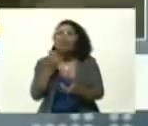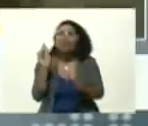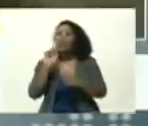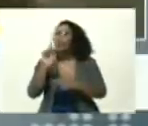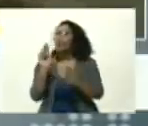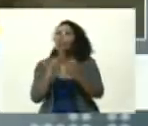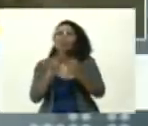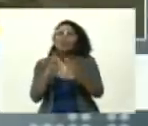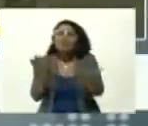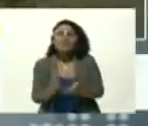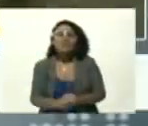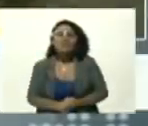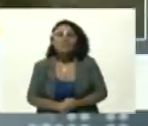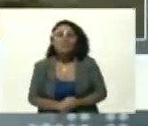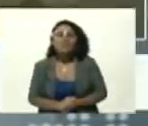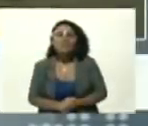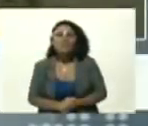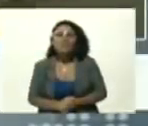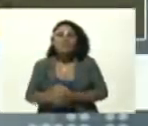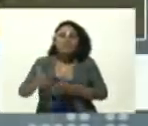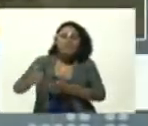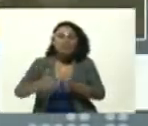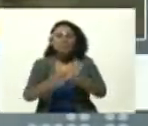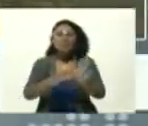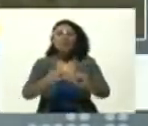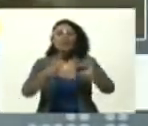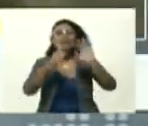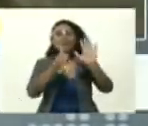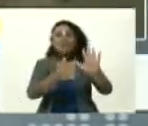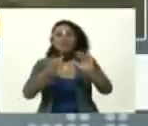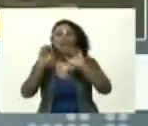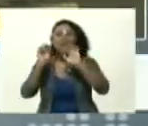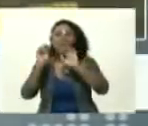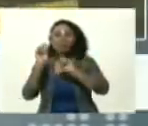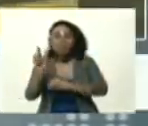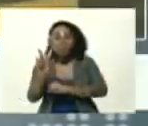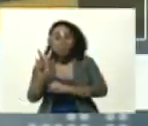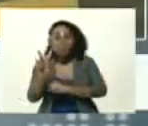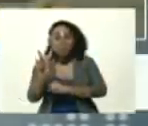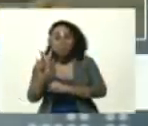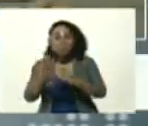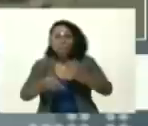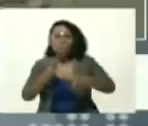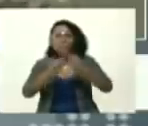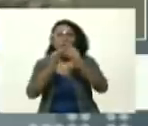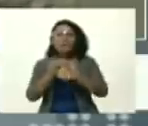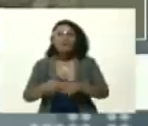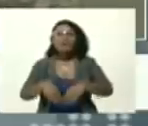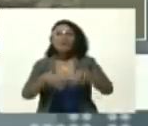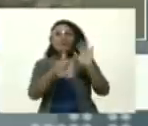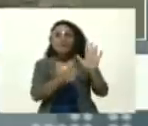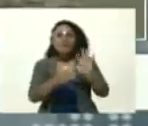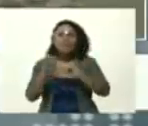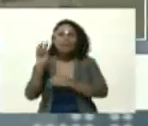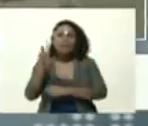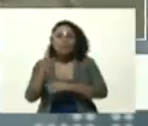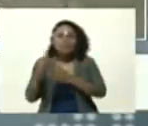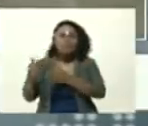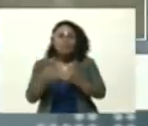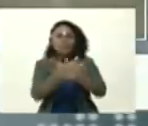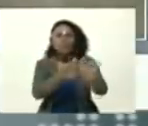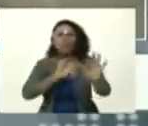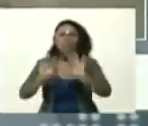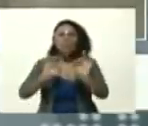conozca. El canal, hay 62 construidos. Por eso es más fácil, 62 canales especiales